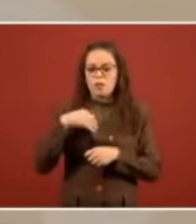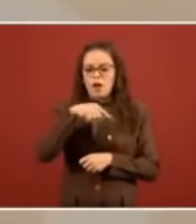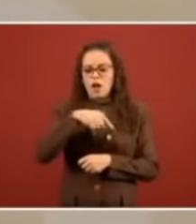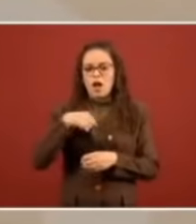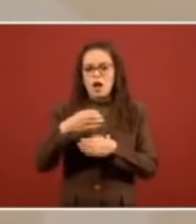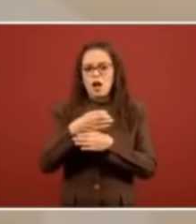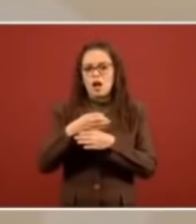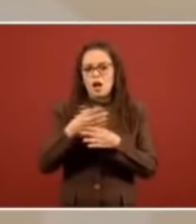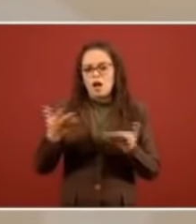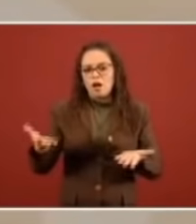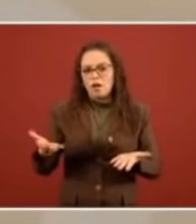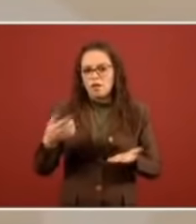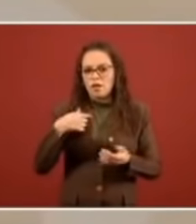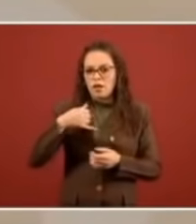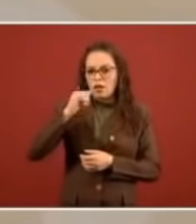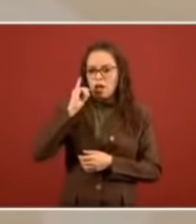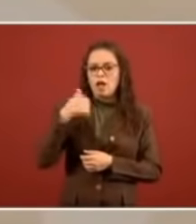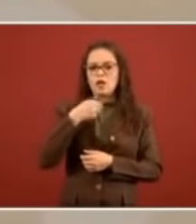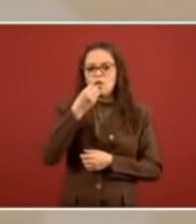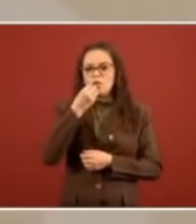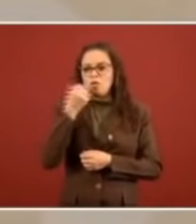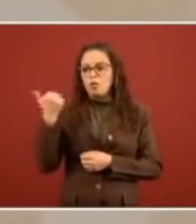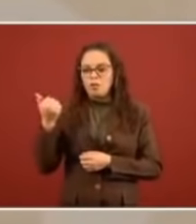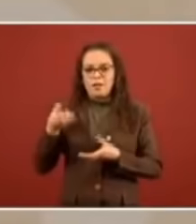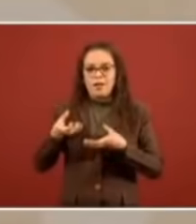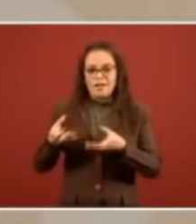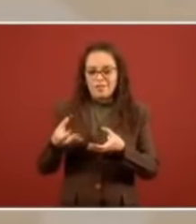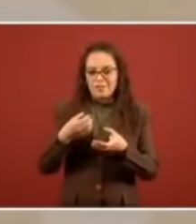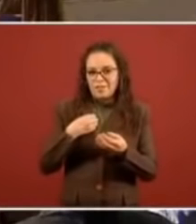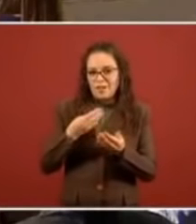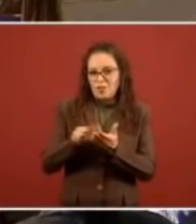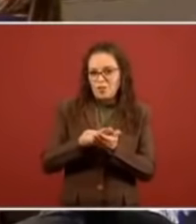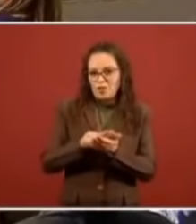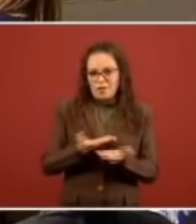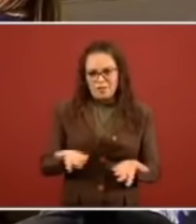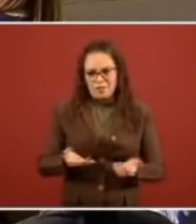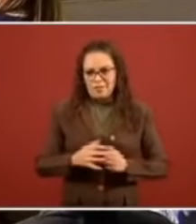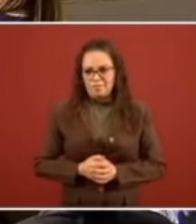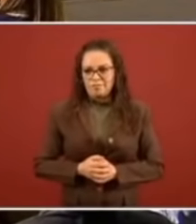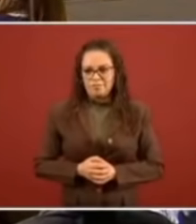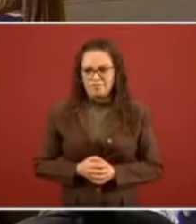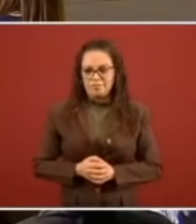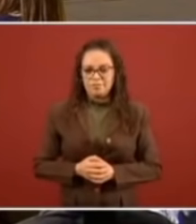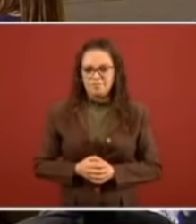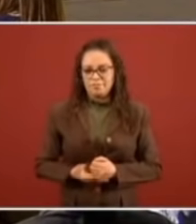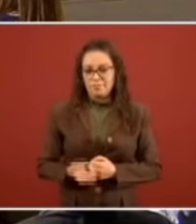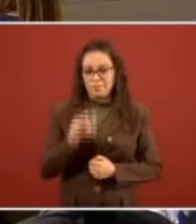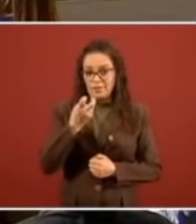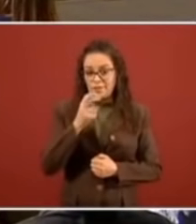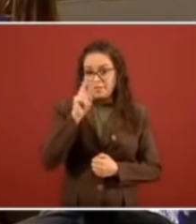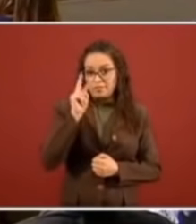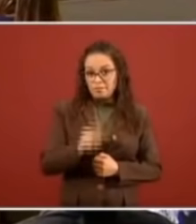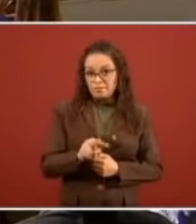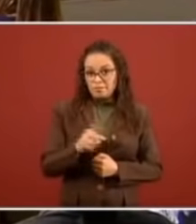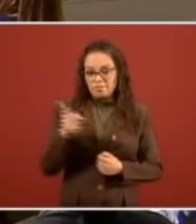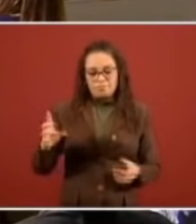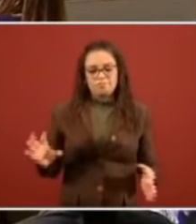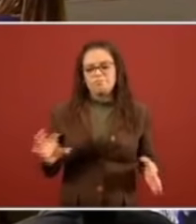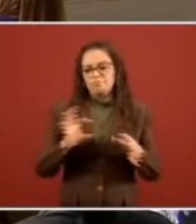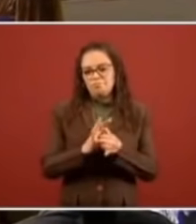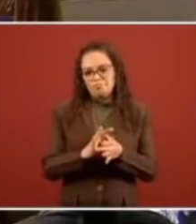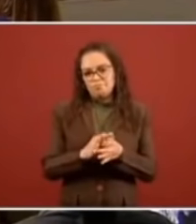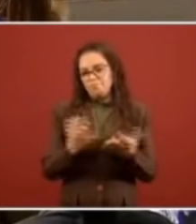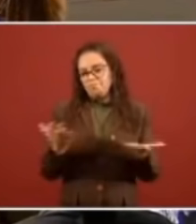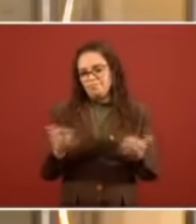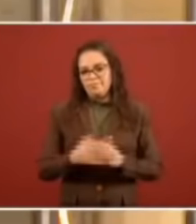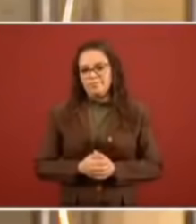nos tomábamos una torta ahí en la vía pública. Entonces, creo que hay que dimensionar público, doctor, de acuerdo a lo que corresponde. Gracias.